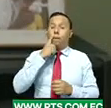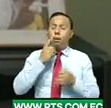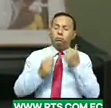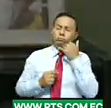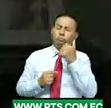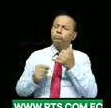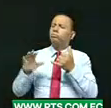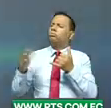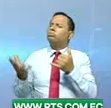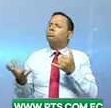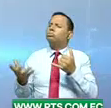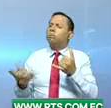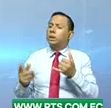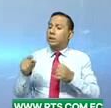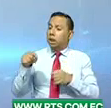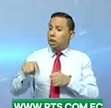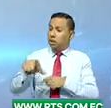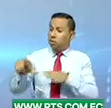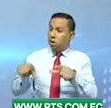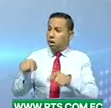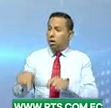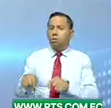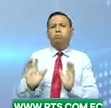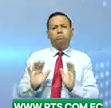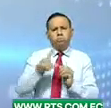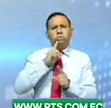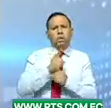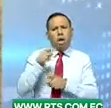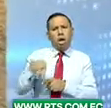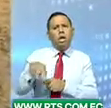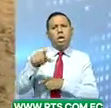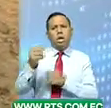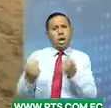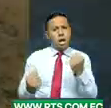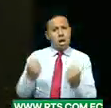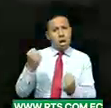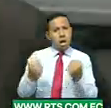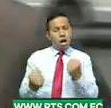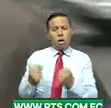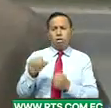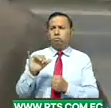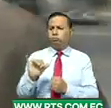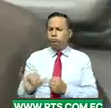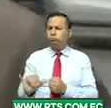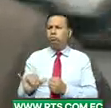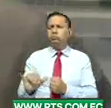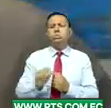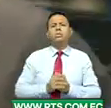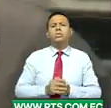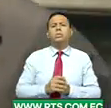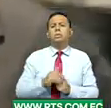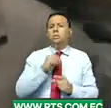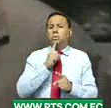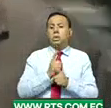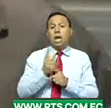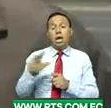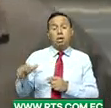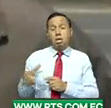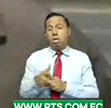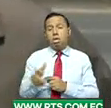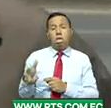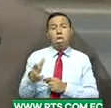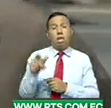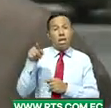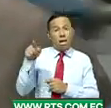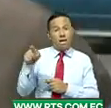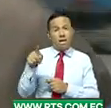lugar donde estuvieron. Encuentran efectivamente el carro parqueado, encuentran el celular. Habían avanzado un centro de diversiones, se